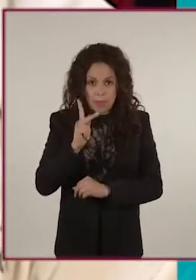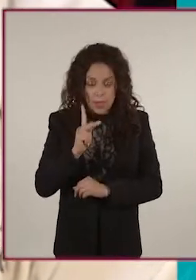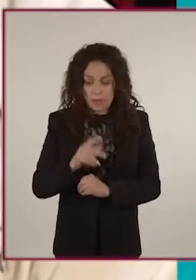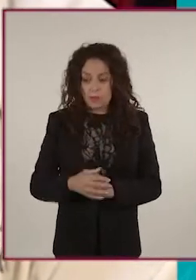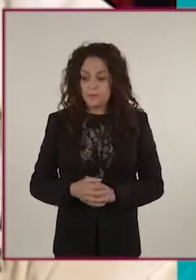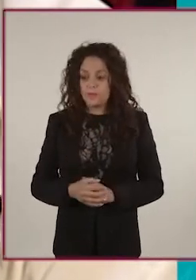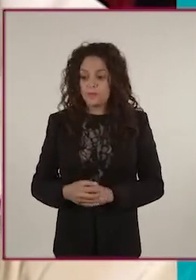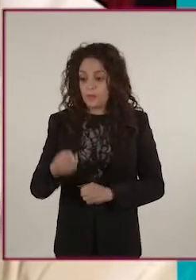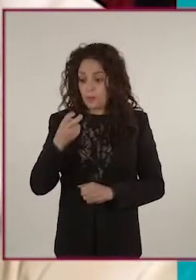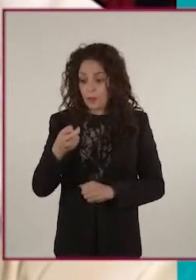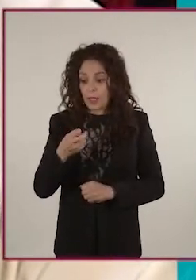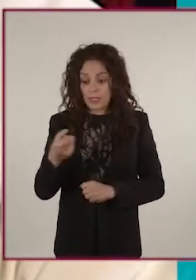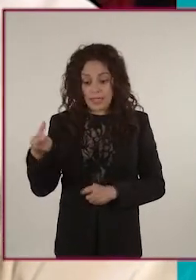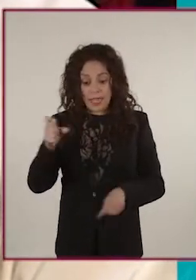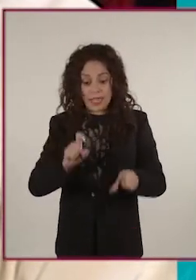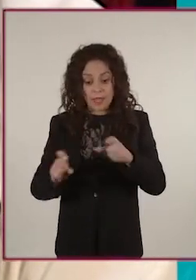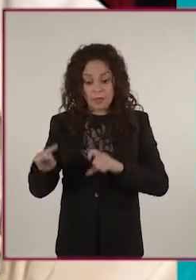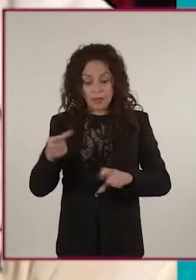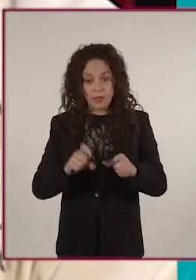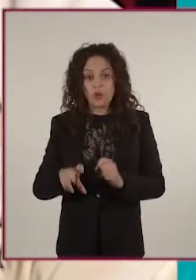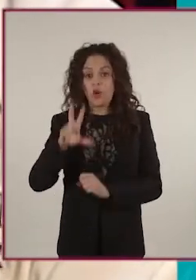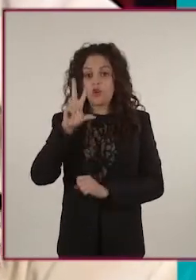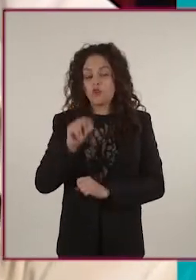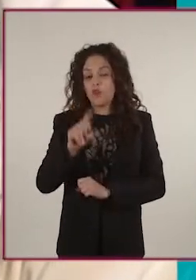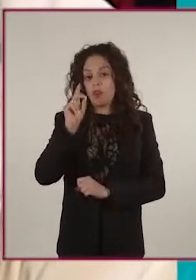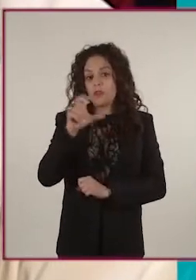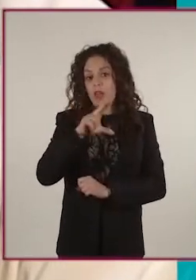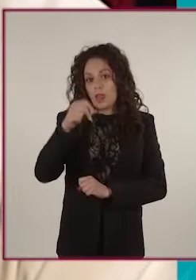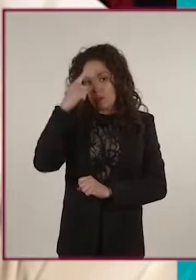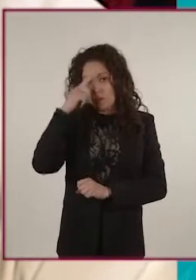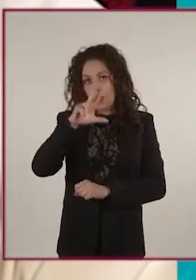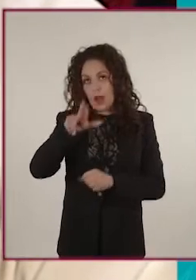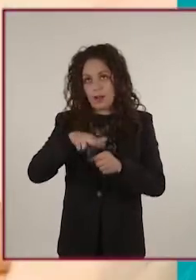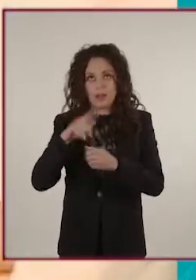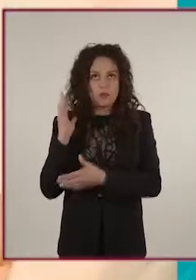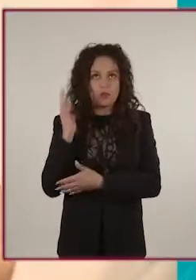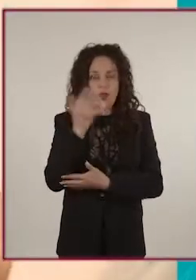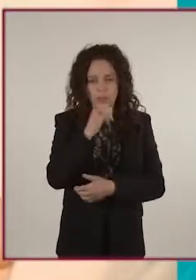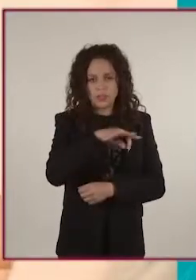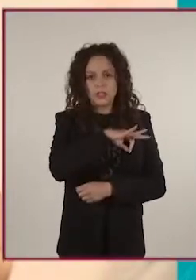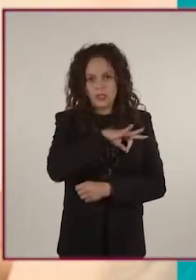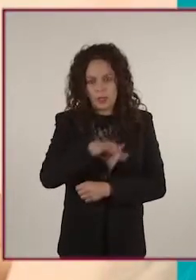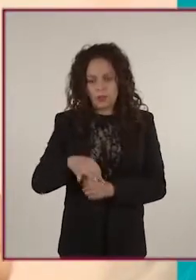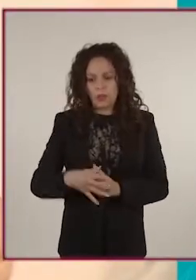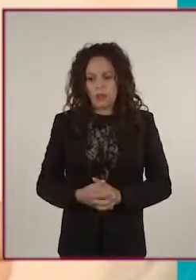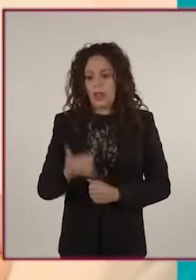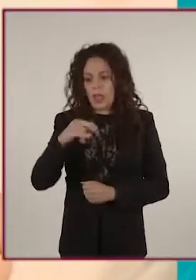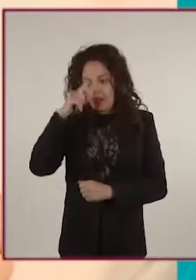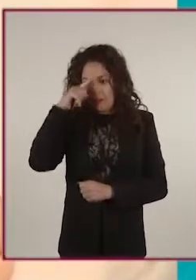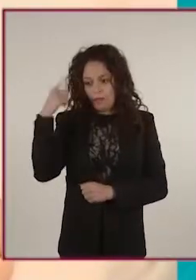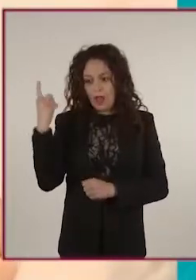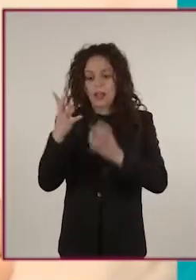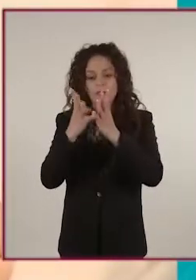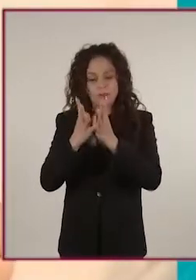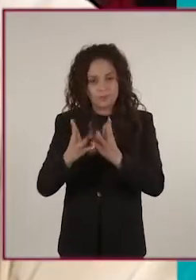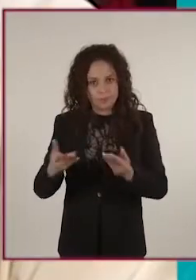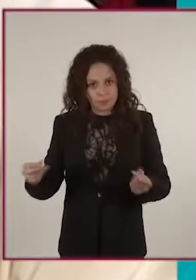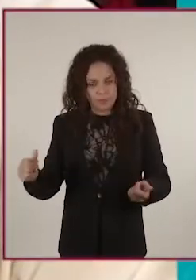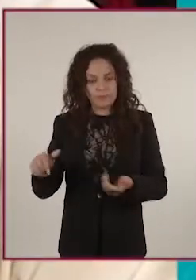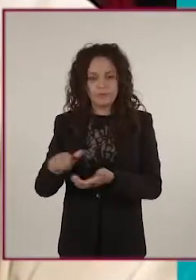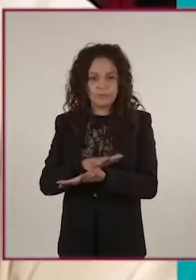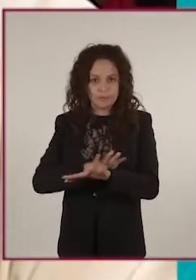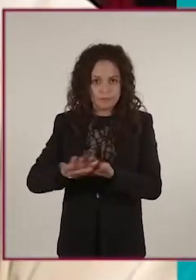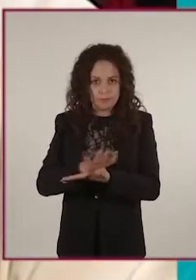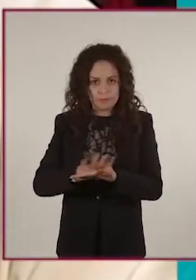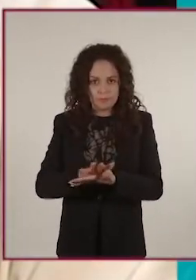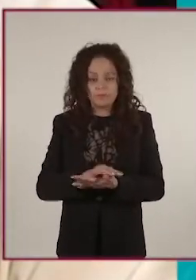que estos químicos no sean tan dañinos para el ambiente, ¿no? Sí, se puedan degradar fácilmente. Sí, definitivamente tiene una